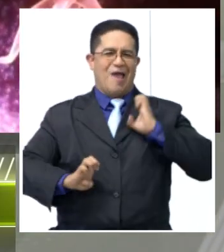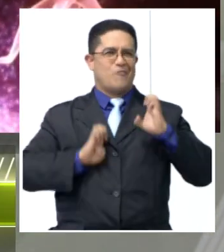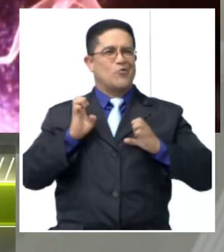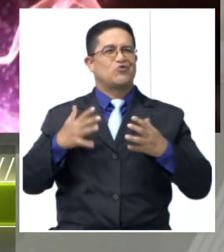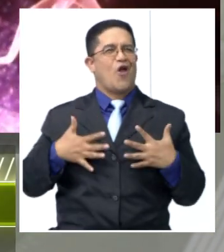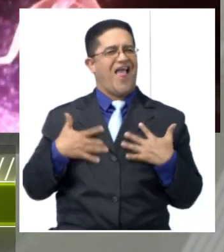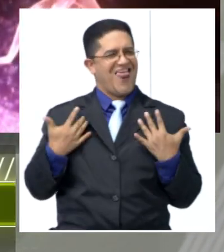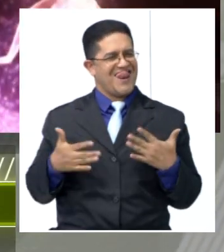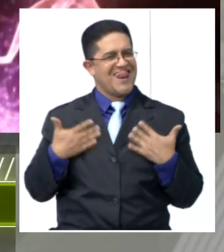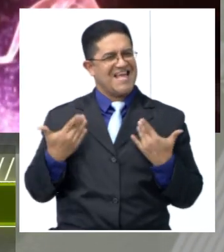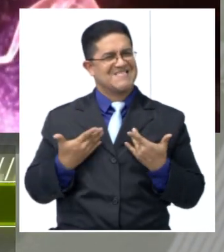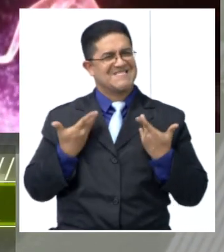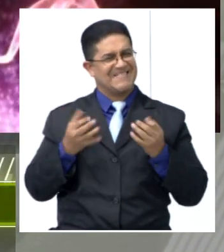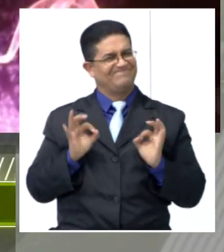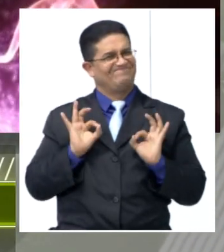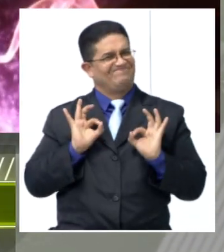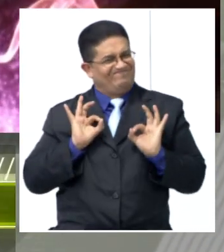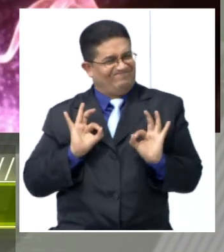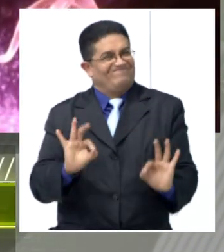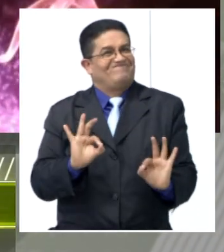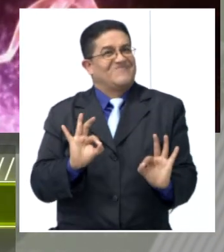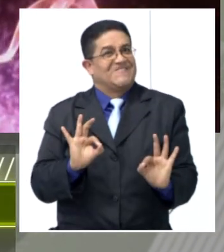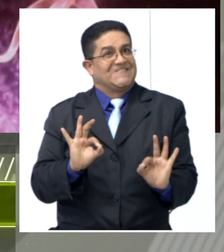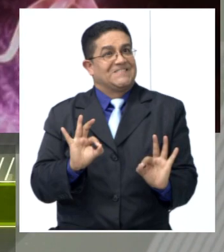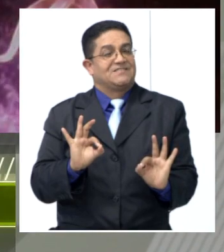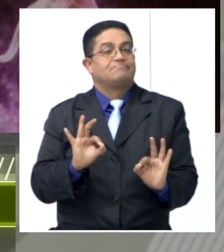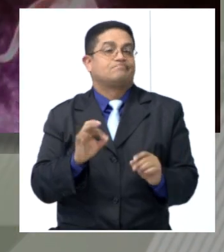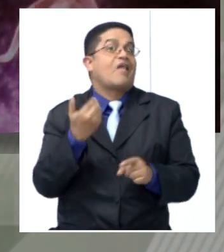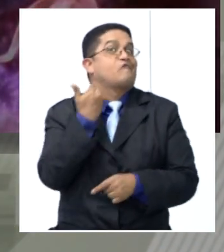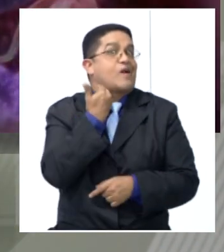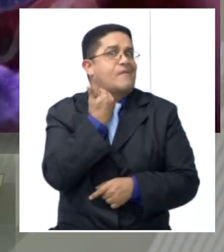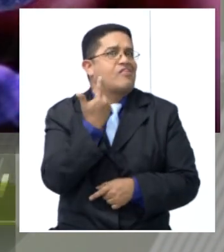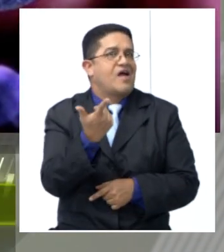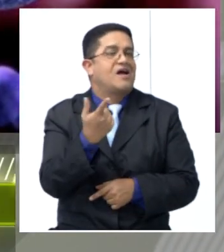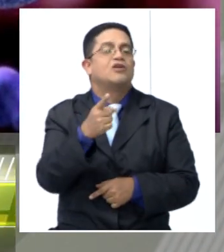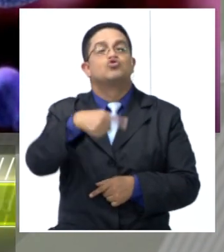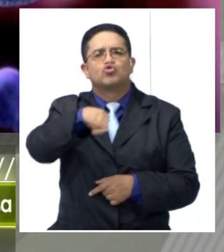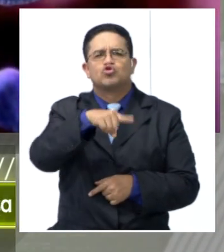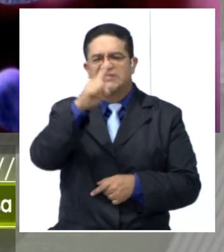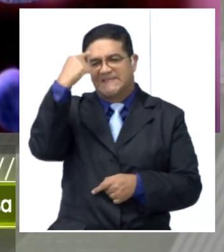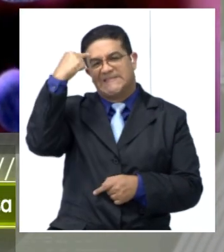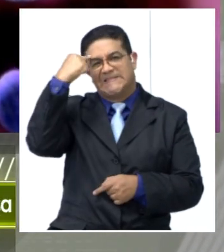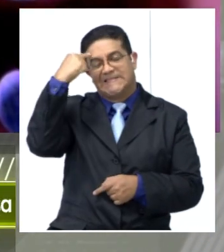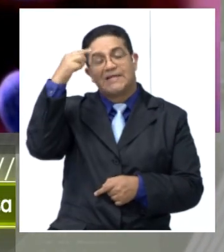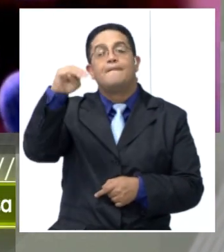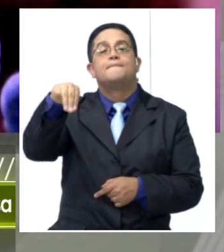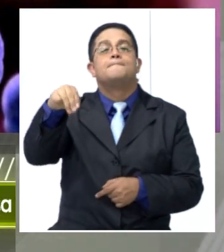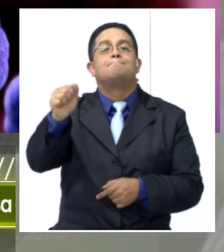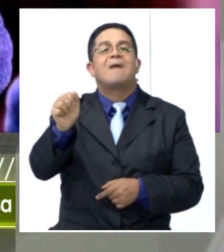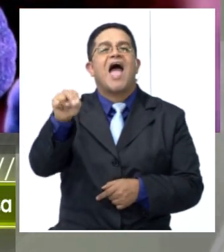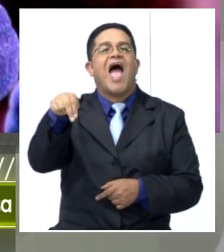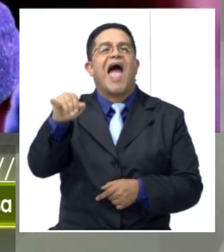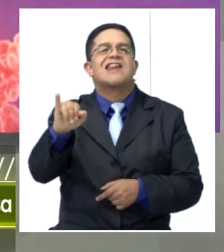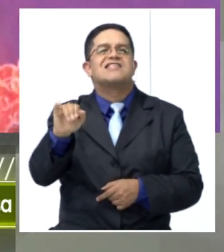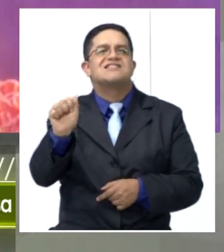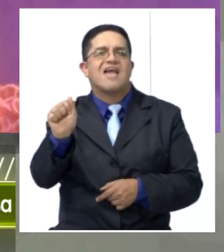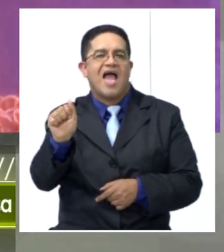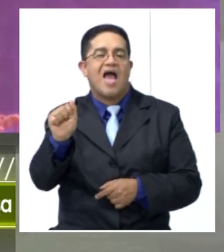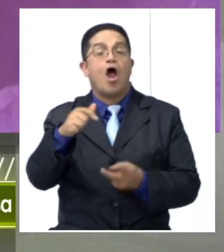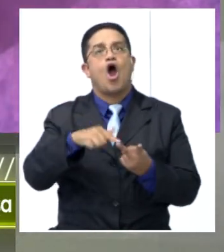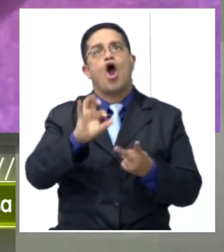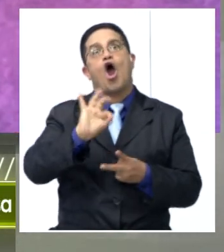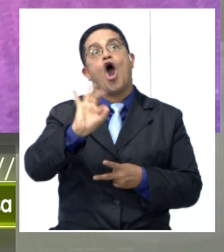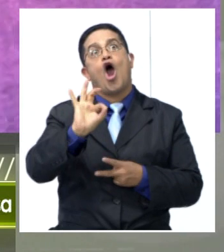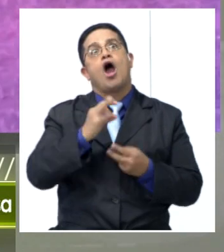o una expansión patológica, que es lo que llamamos manía o hipomanía, o irse hacia abajo, hacia